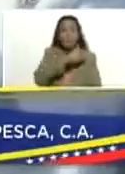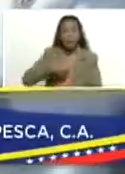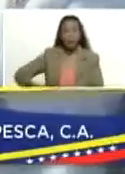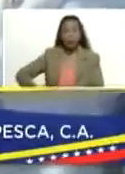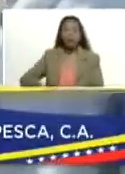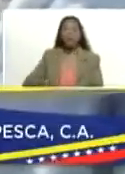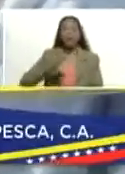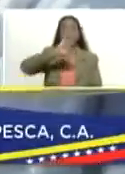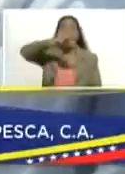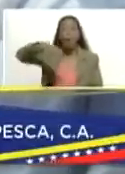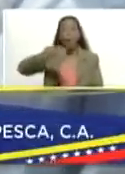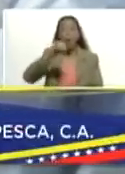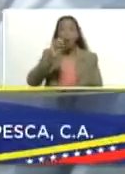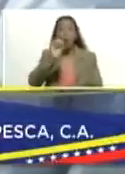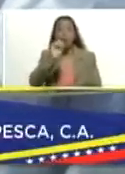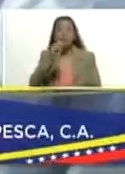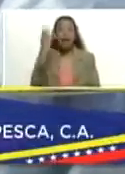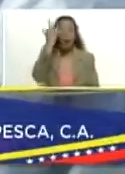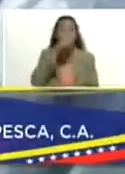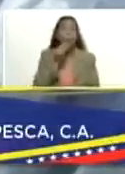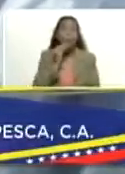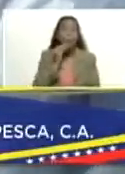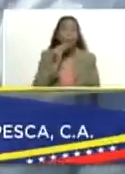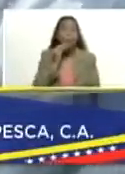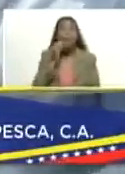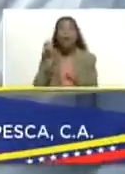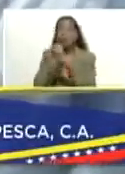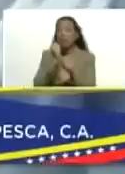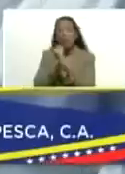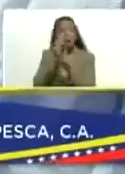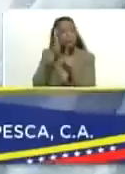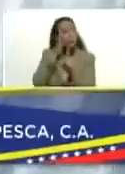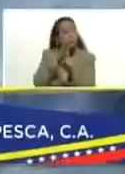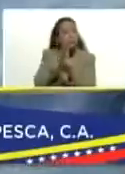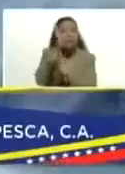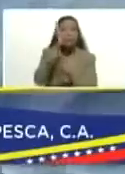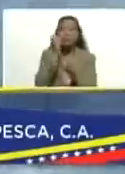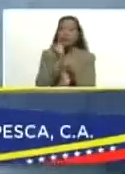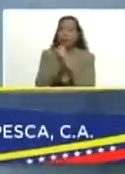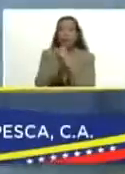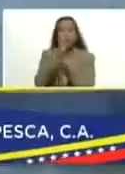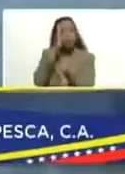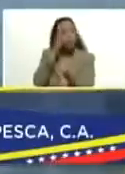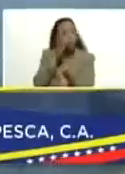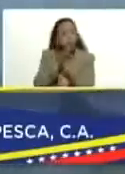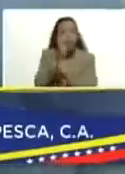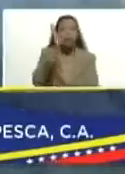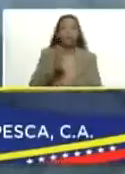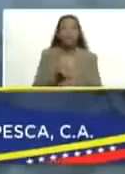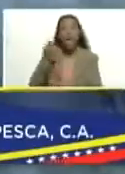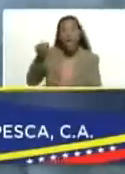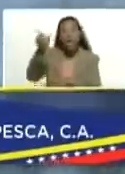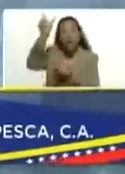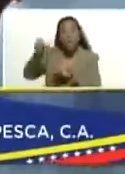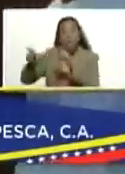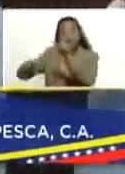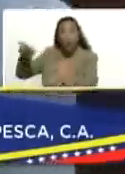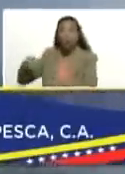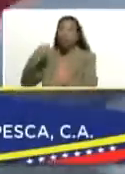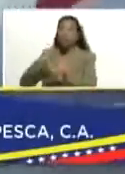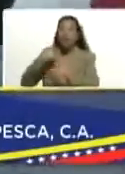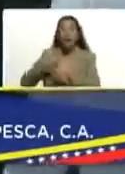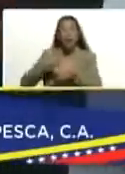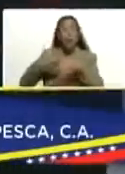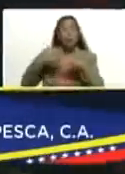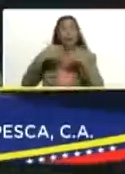Alberto Macur Rodríguez, son jóvenes los que han seguido trabajando aquí, los que han seguido apostando al país, los que han seguido trabajando, y